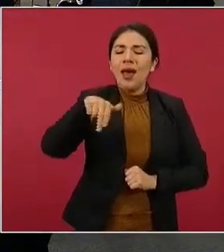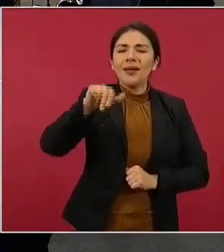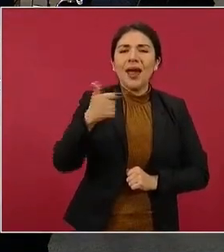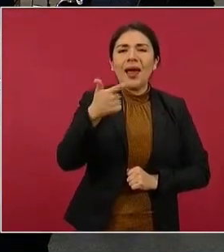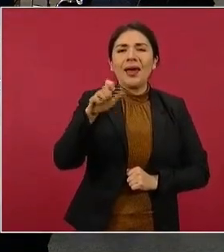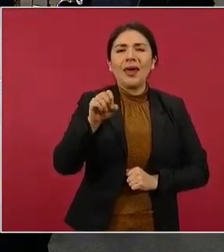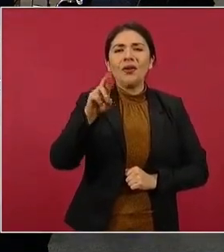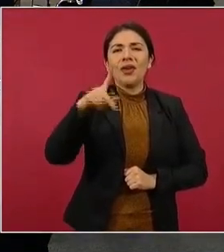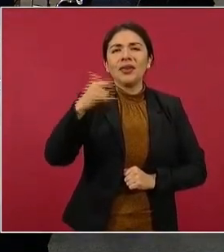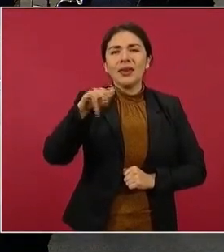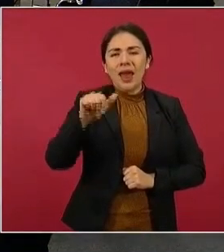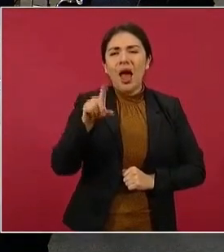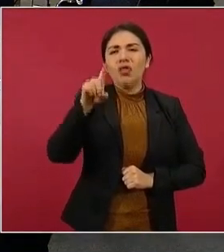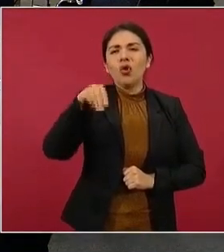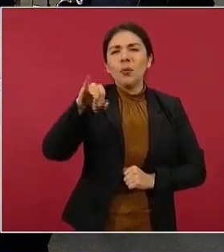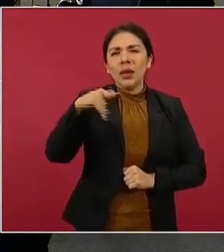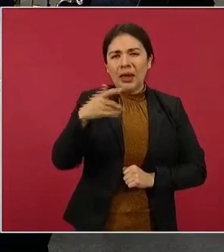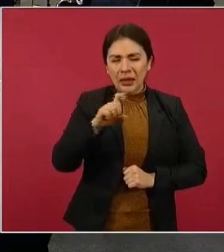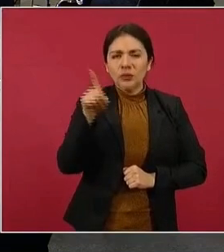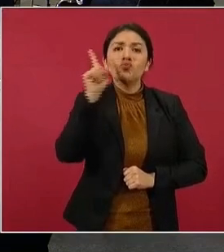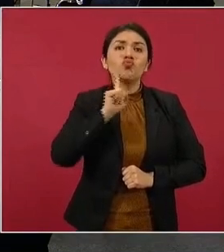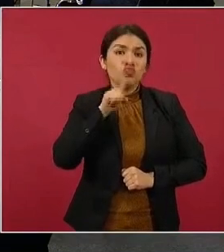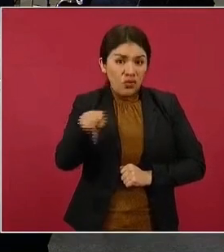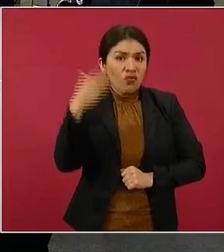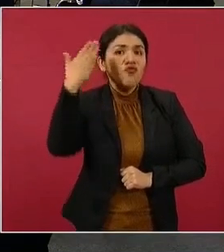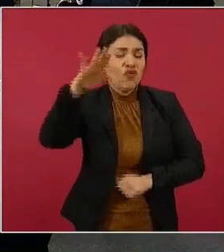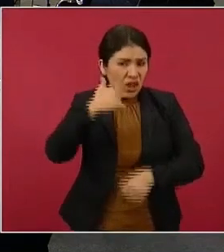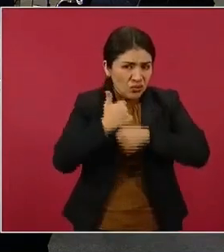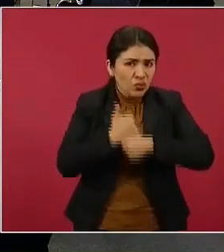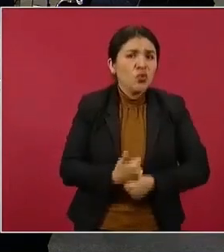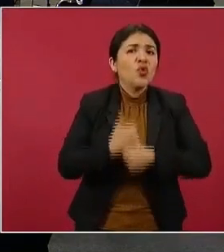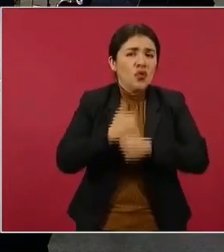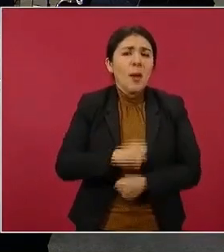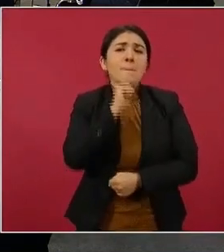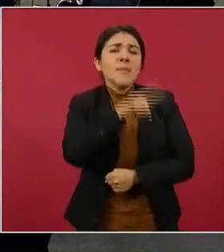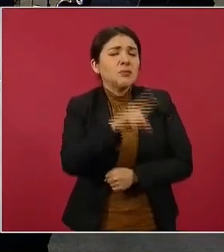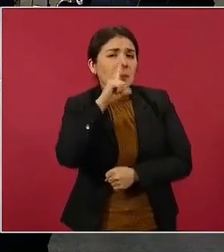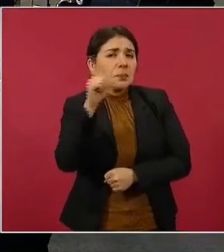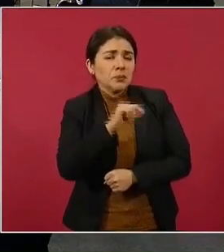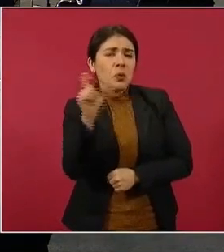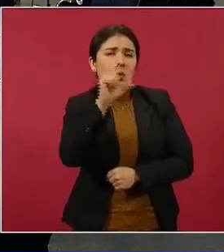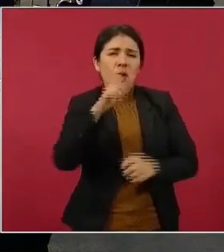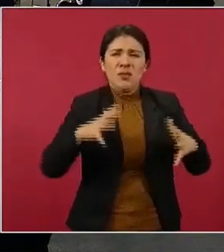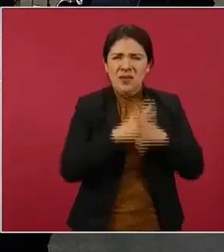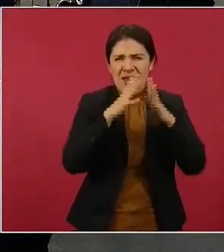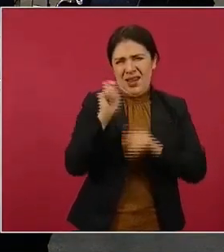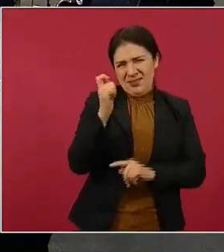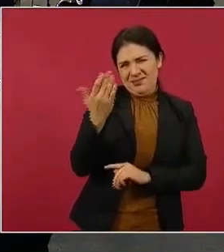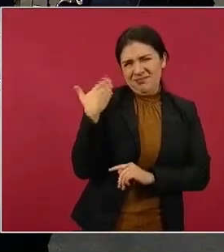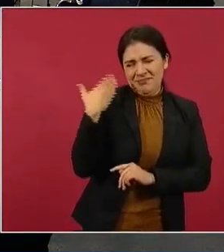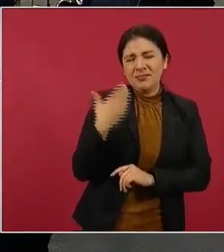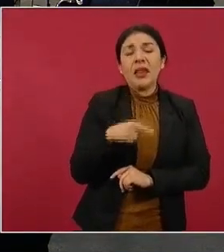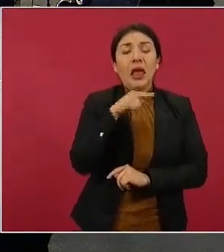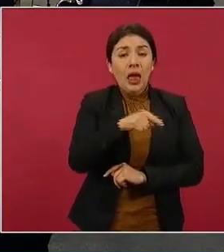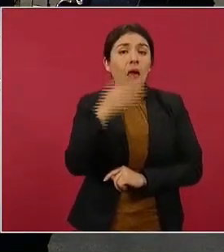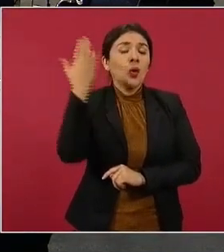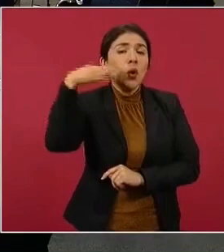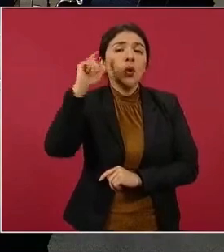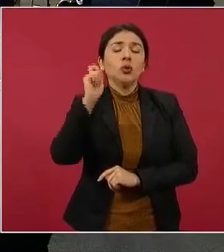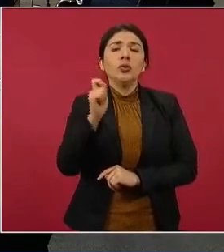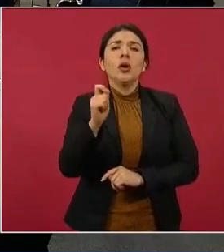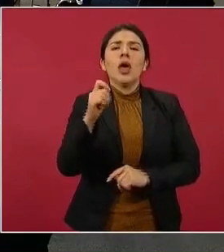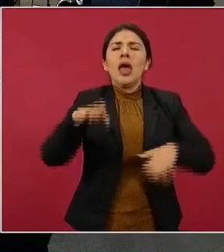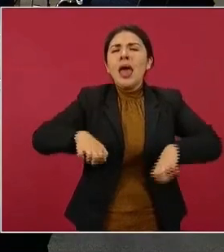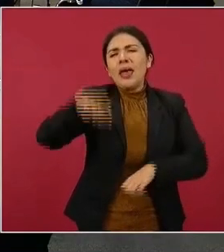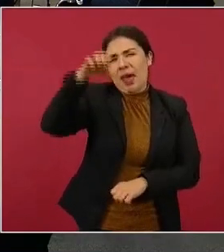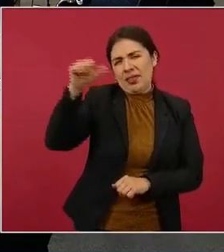sido una de las víctimas colaterales de esta guerra, así mencionado por ellos mismos. Ana, entonces de 26 años, fue secuestrada por un pelotón de